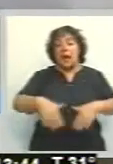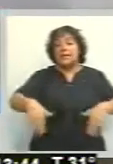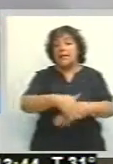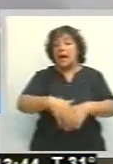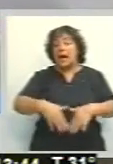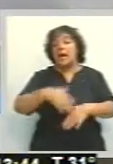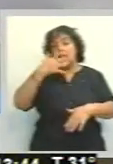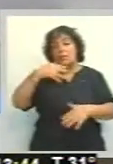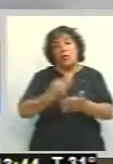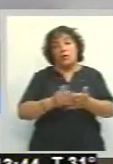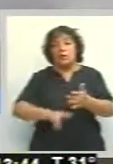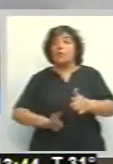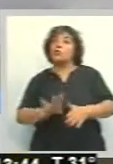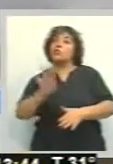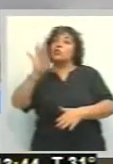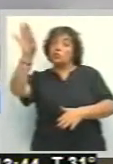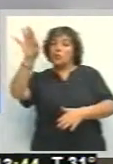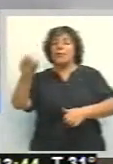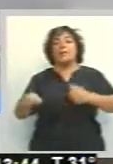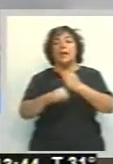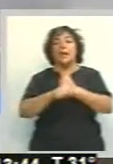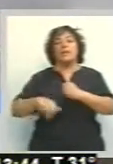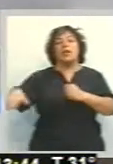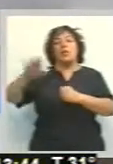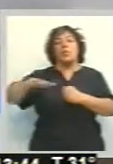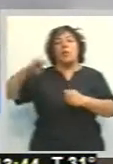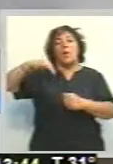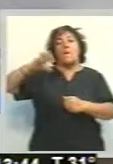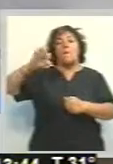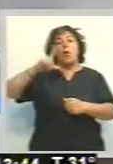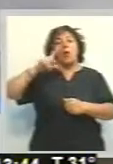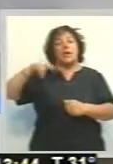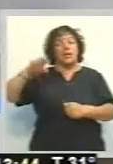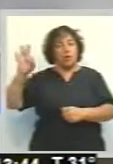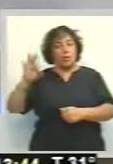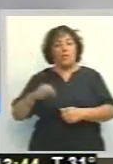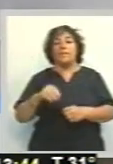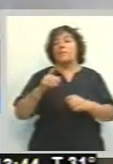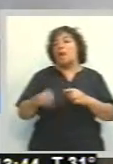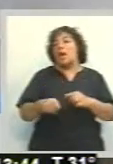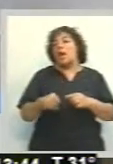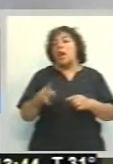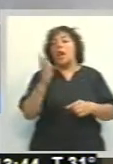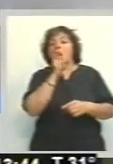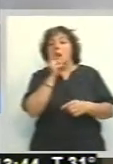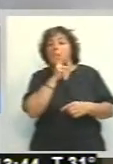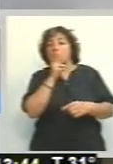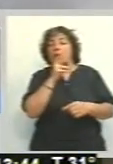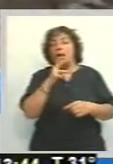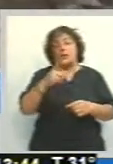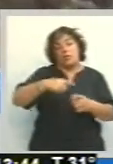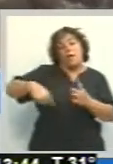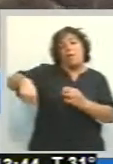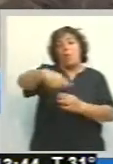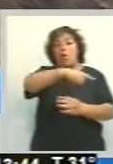y luego vuelven a subir por el Maray hasta la Piedra del Molino, a los 3.140 metros. Las categorías femeninas dan una vuelta en